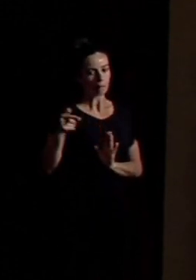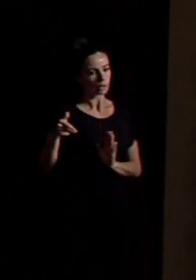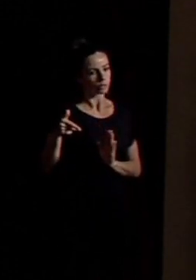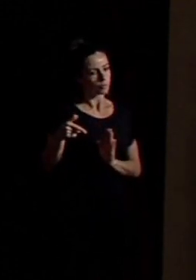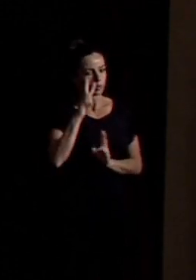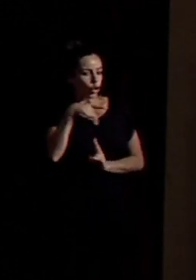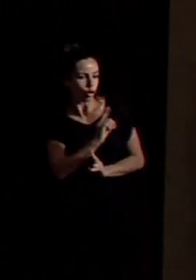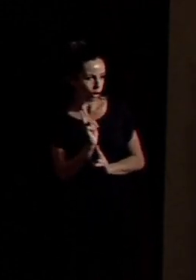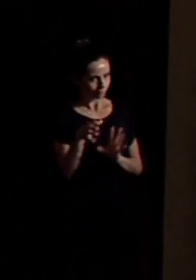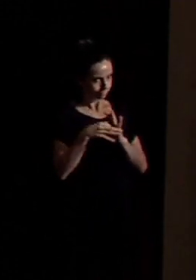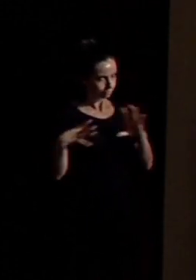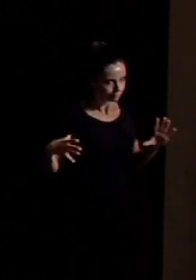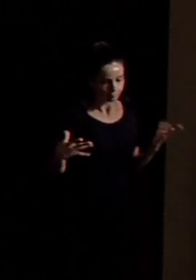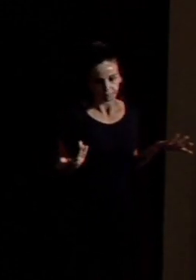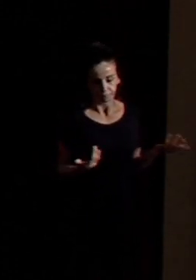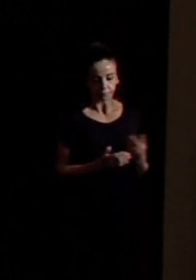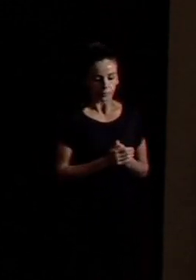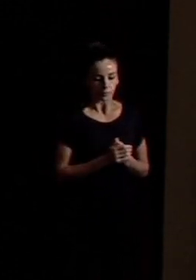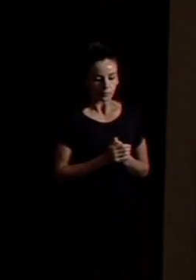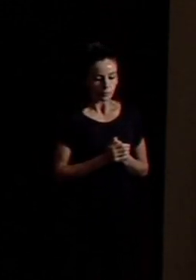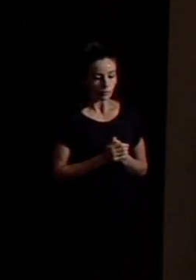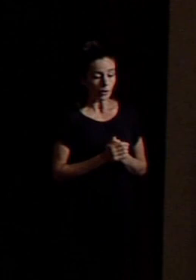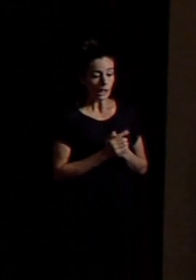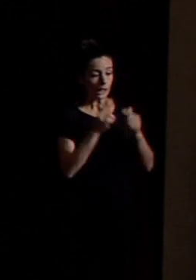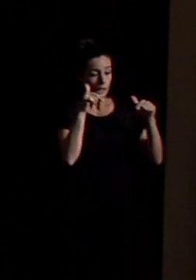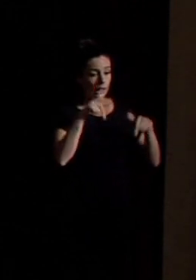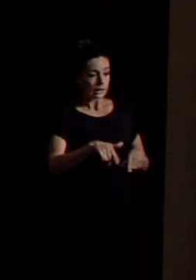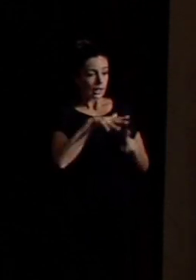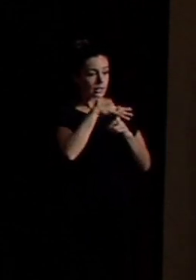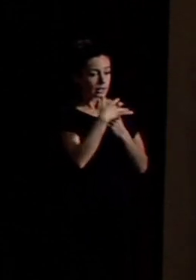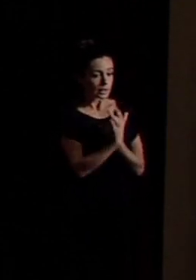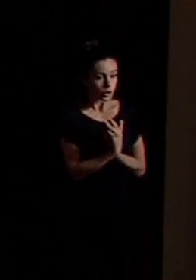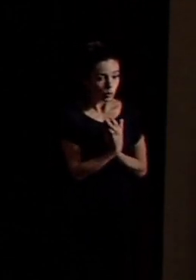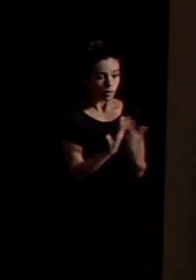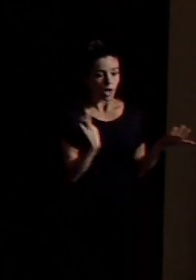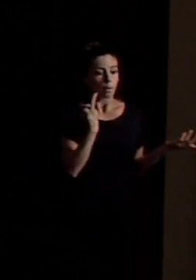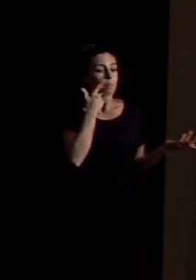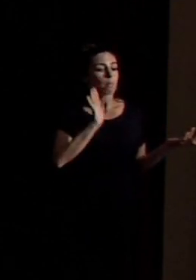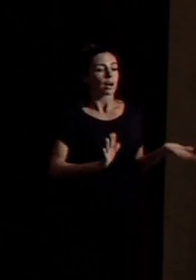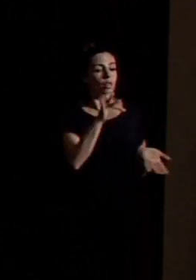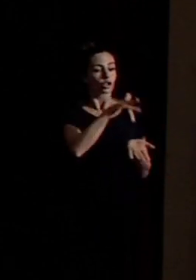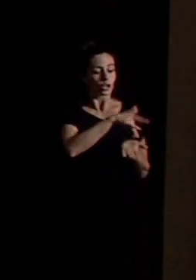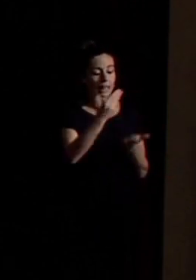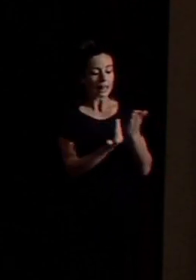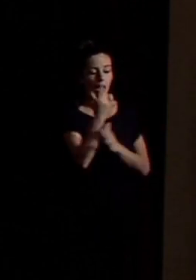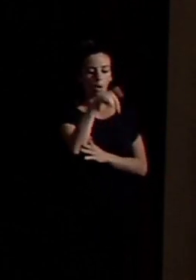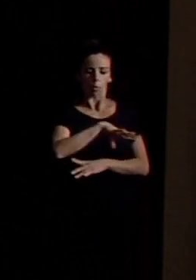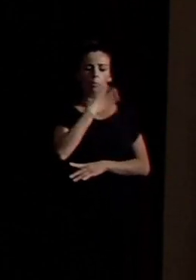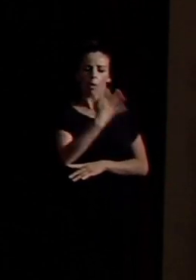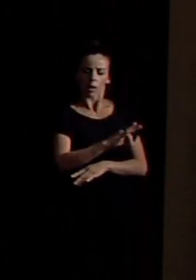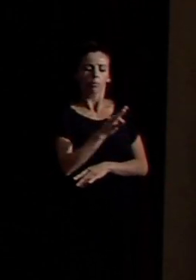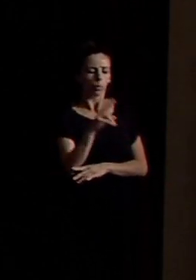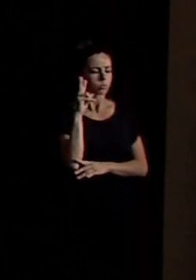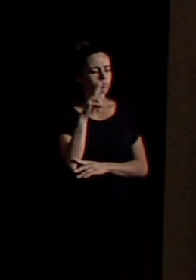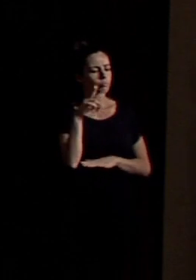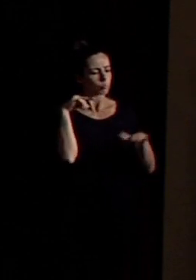no va con nosotros, ¿no? En este caso, yo creo que en el día de hoy vamos a poder profundizar en esa